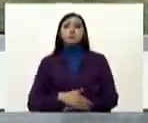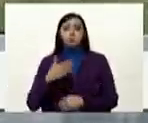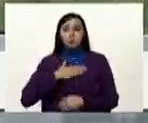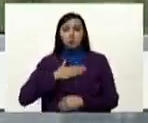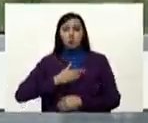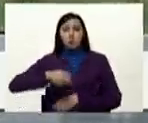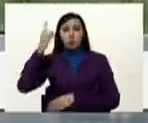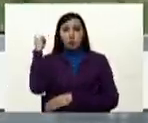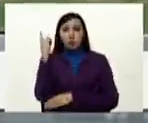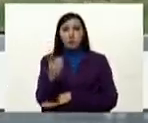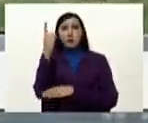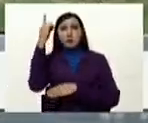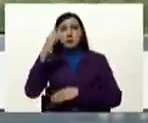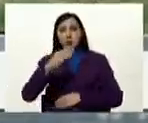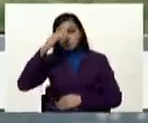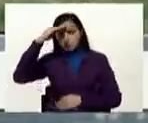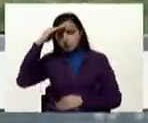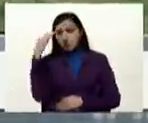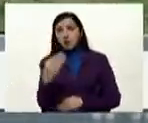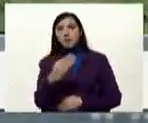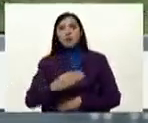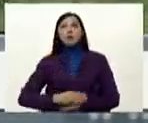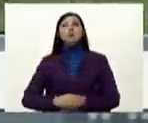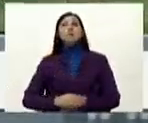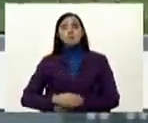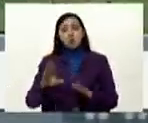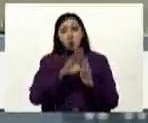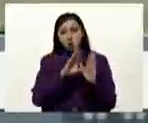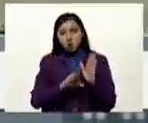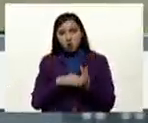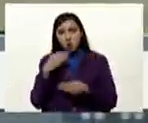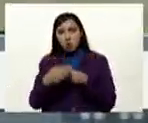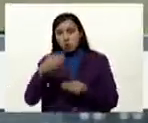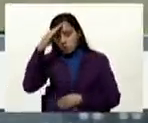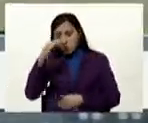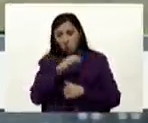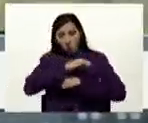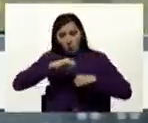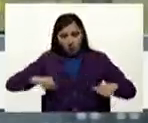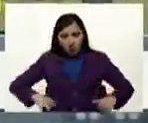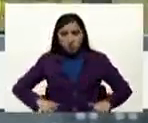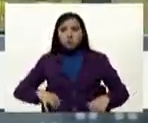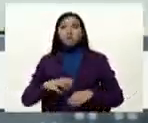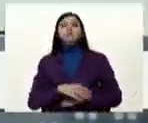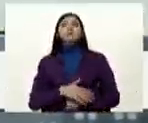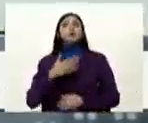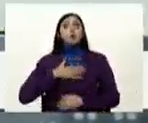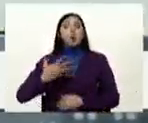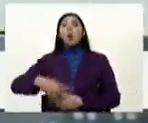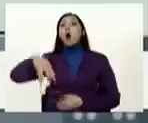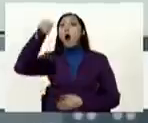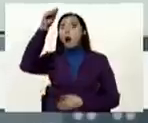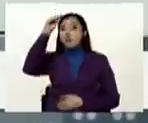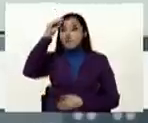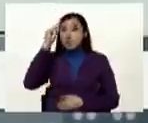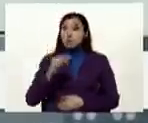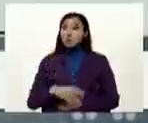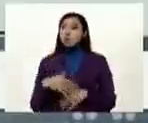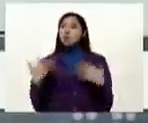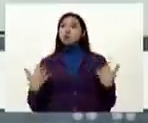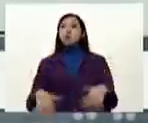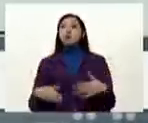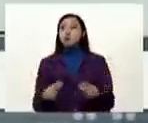comandante en jefe constitucional de la Fuerza Armada Nacional Bolivariana. Y he aprendido una